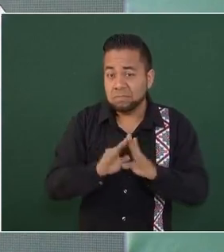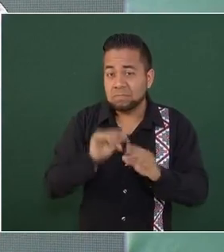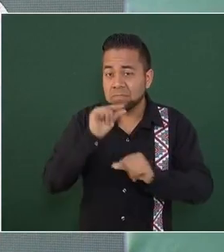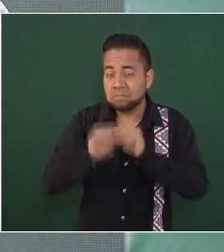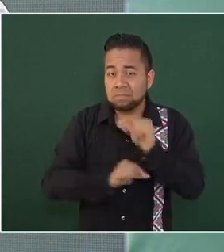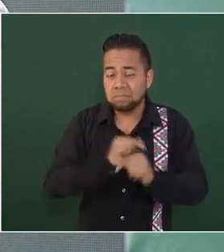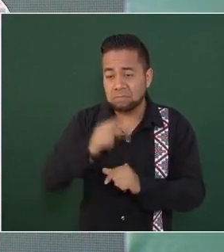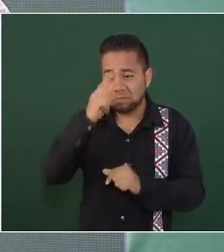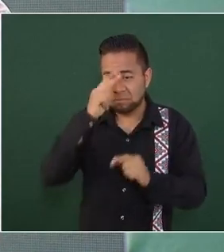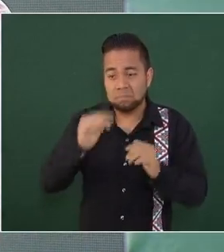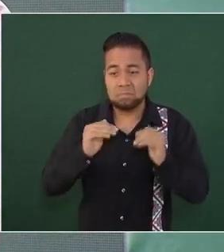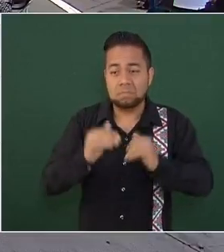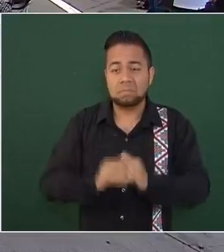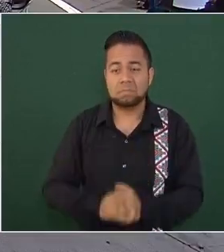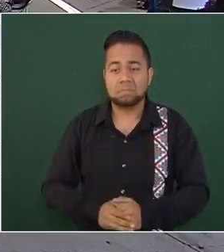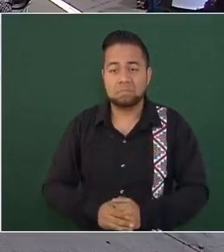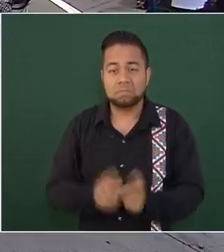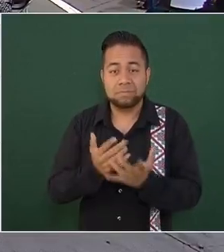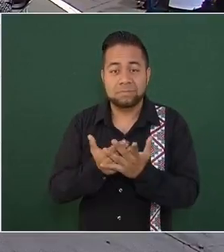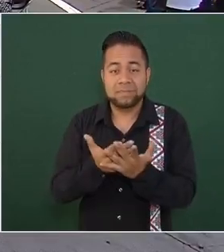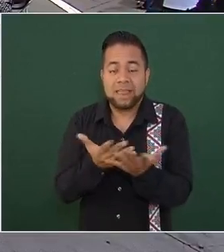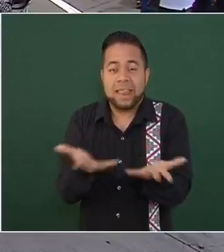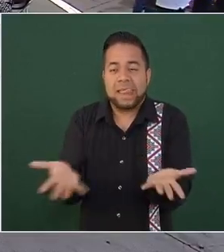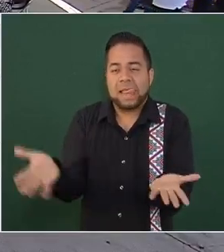nos están esperando la ayuda